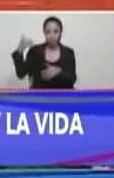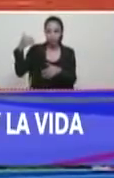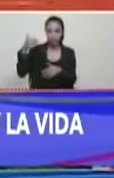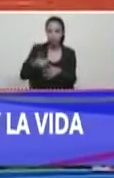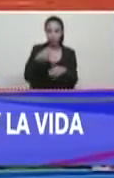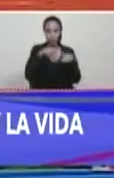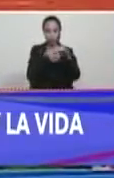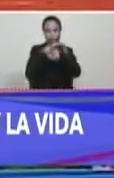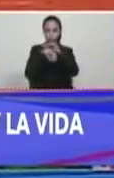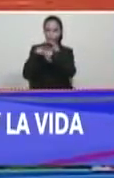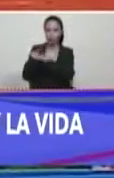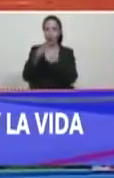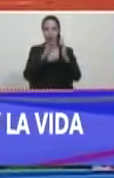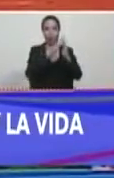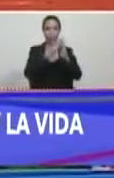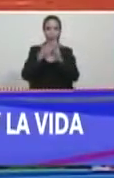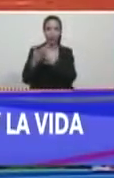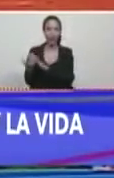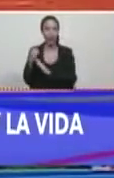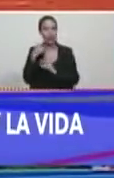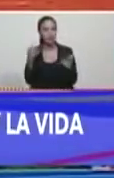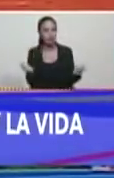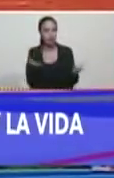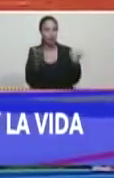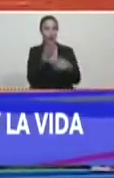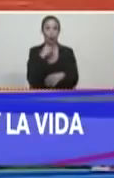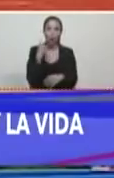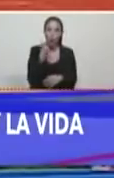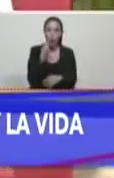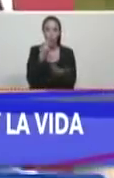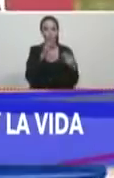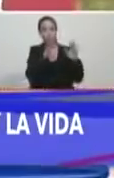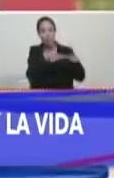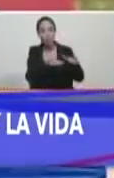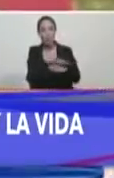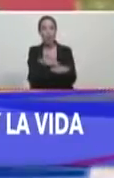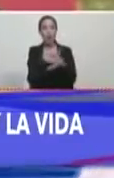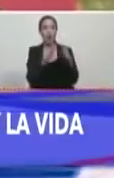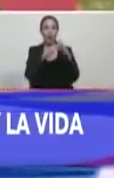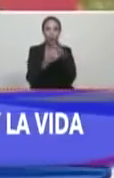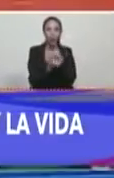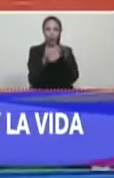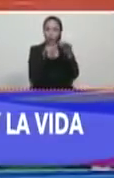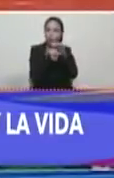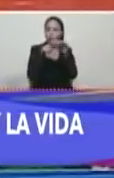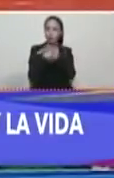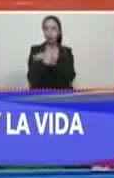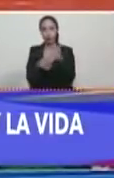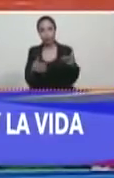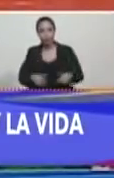comunidades, de trabajo por la paz, por la juventud, por los barrios.